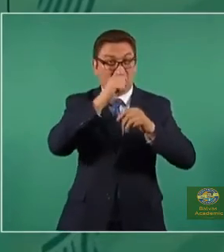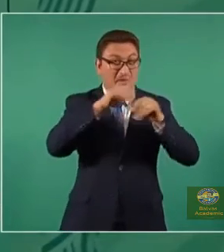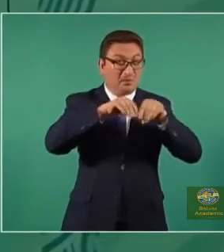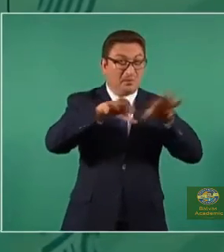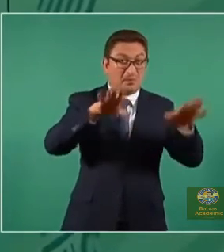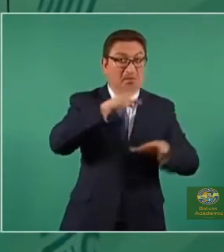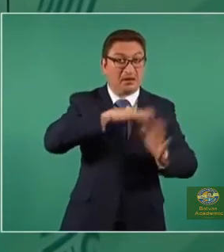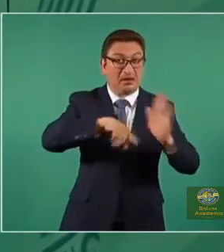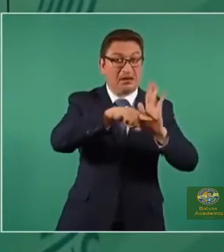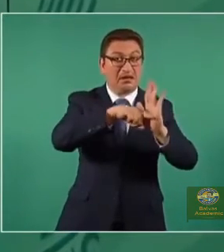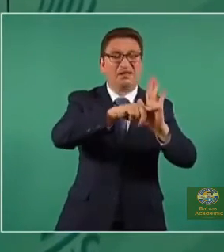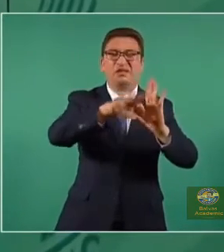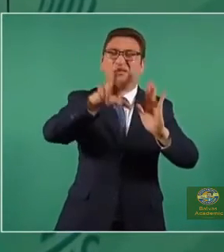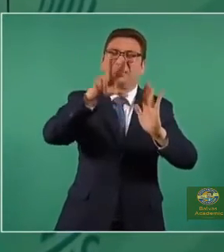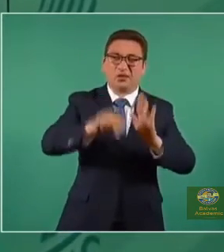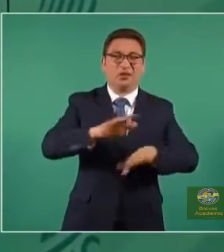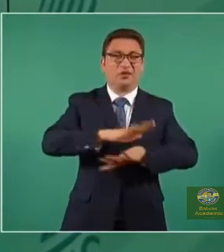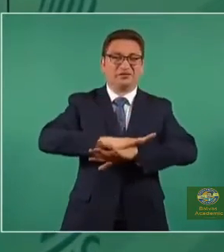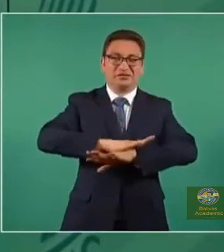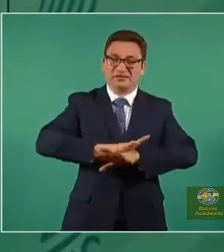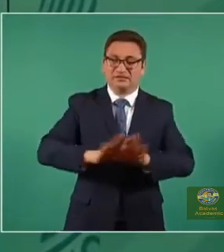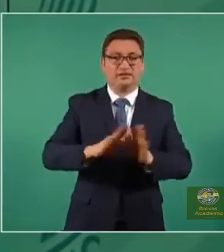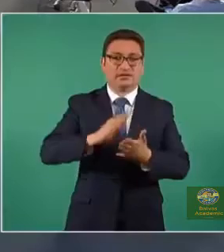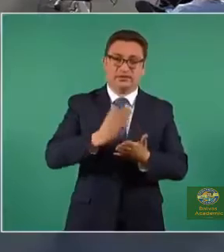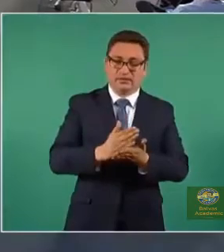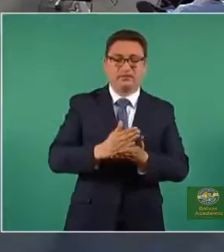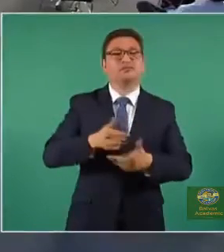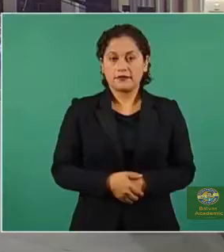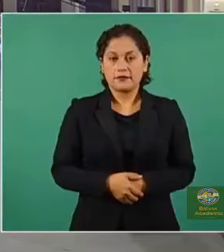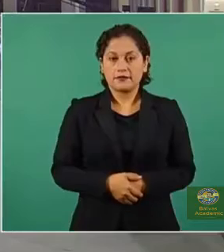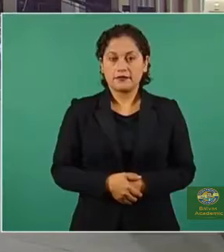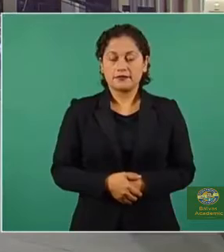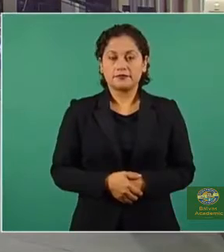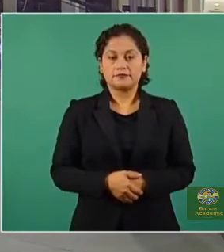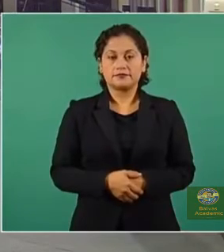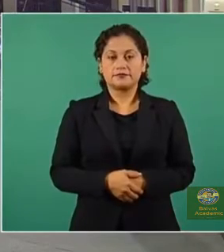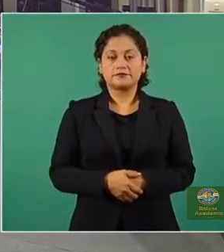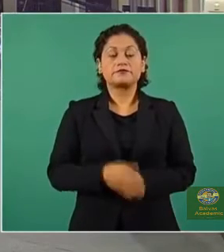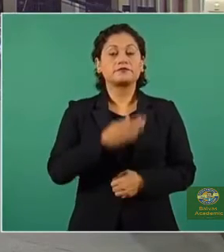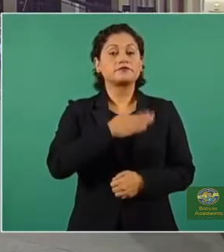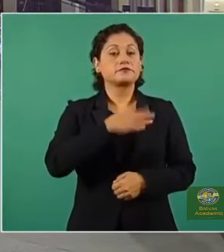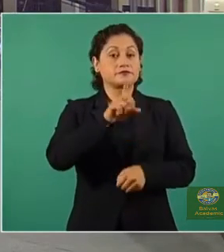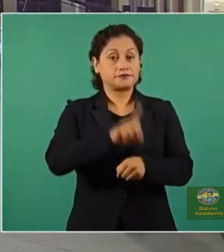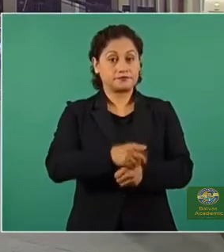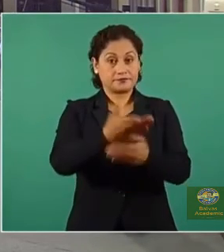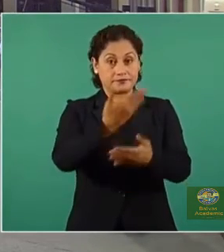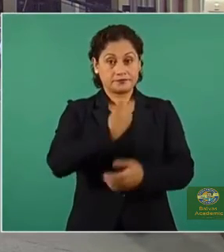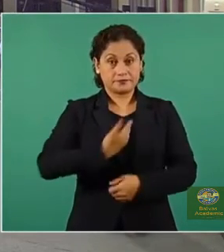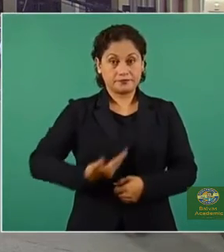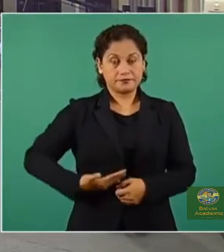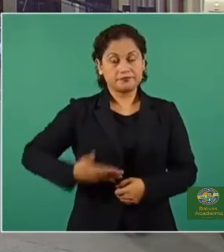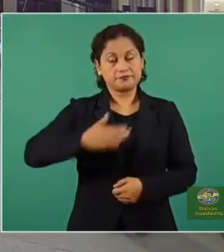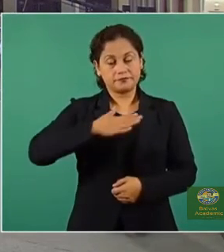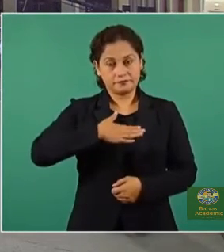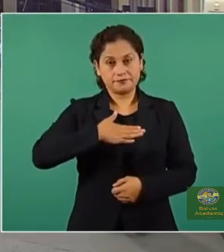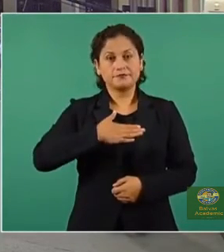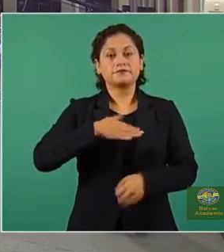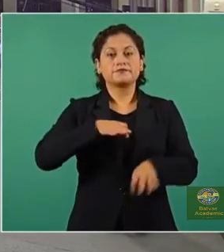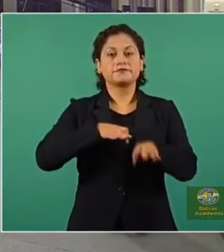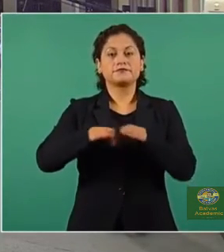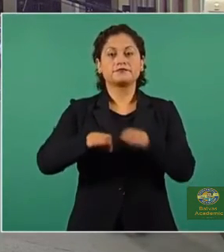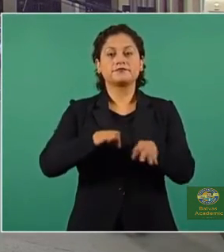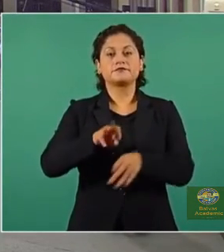Vamos hacia adelante. Eso es lo que puedo contestarte, Ezequiel. Sí, presidente. Buenos días, presidente. Rocío Jardines, W Radio.